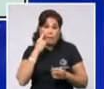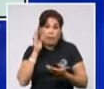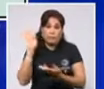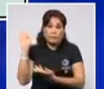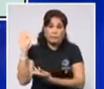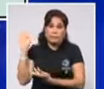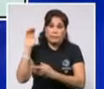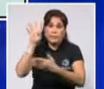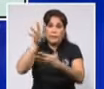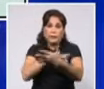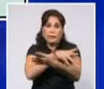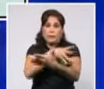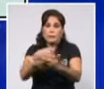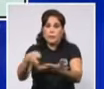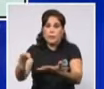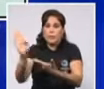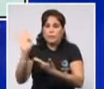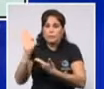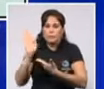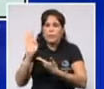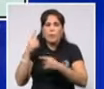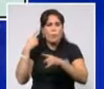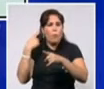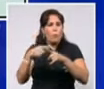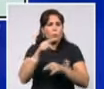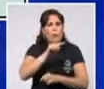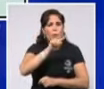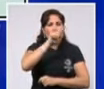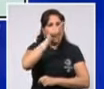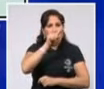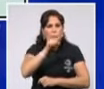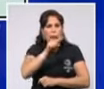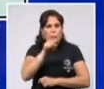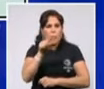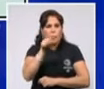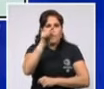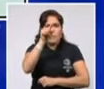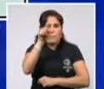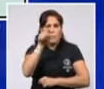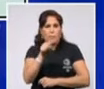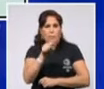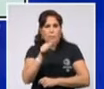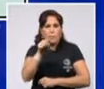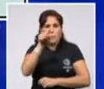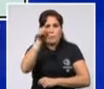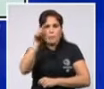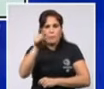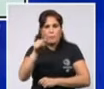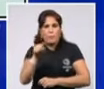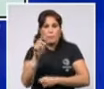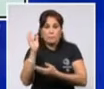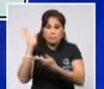en el gráfico. ¿Me ayudas? Y aquí, por último,